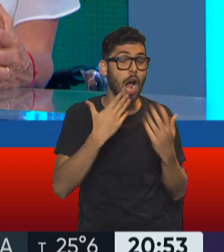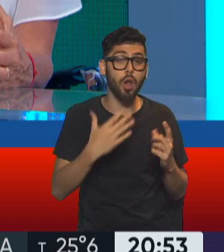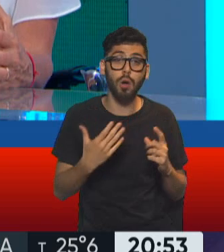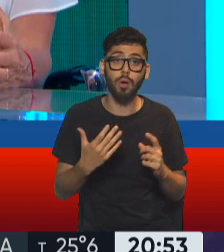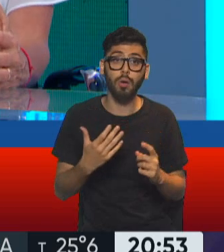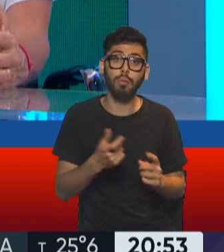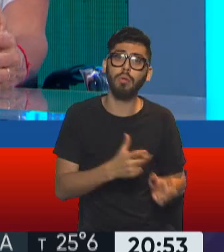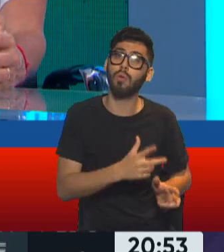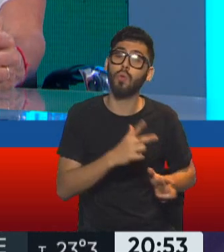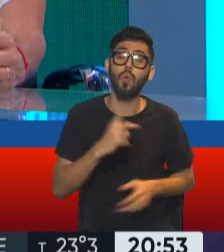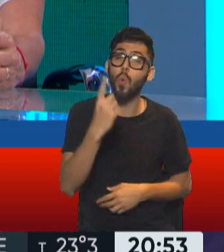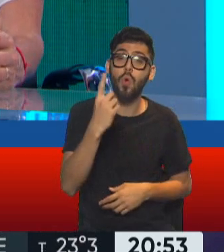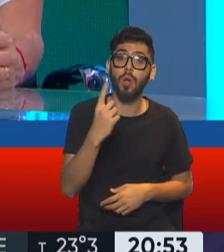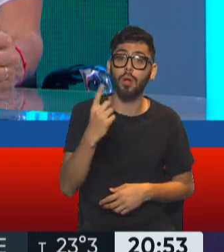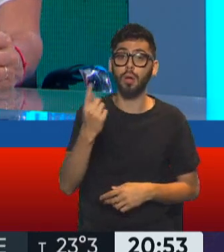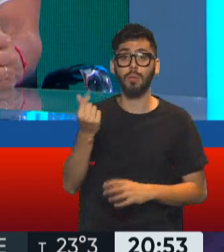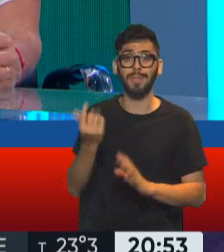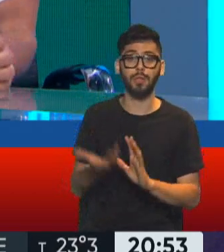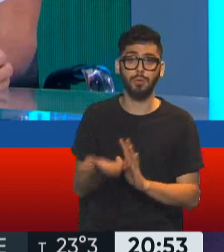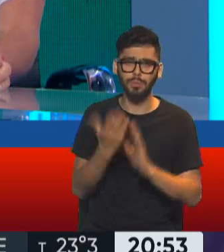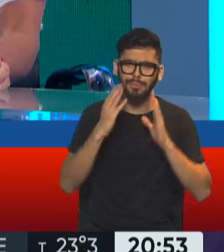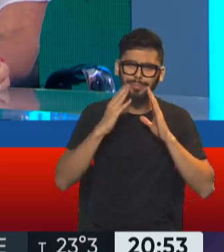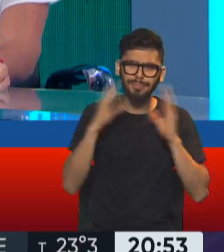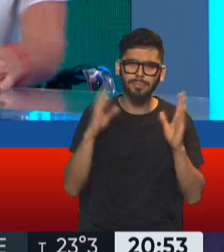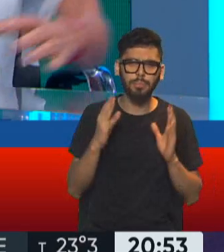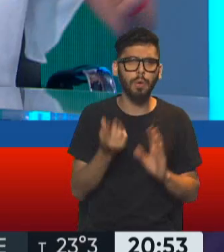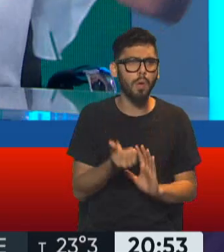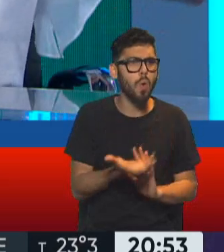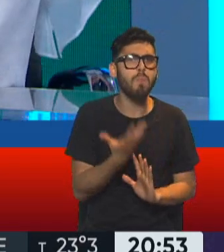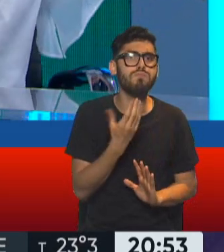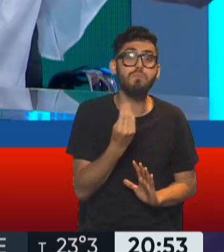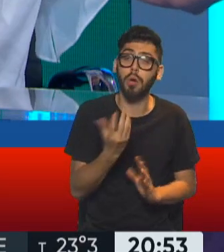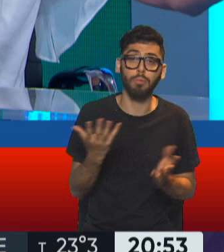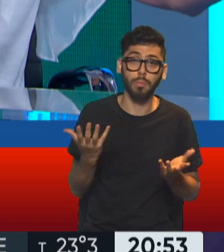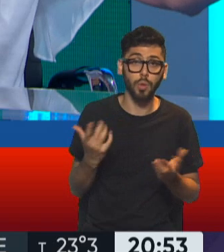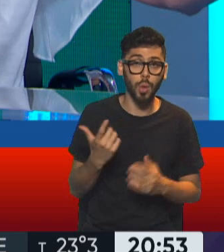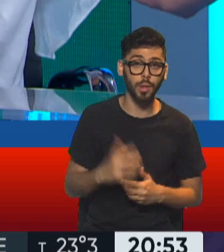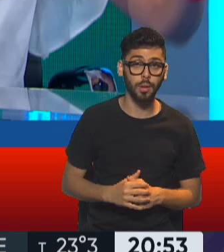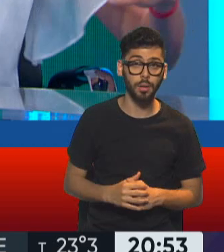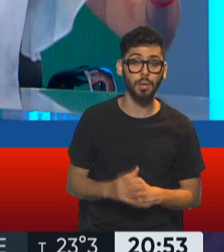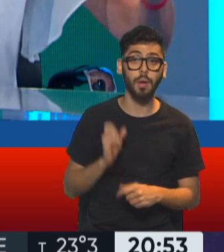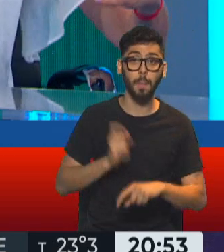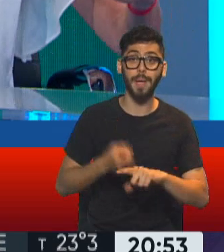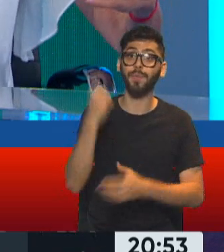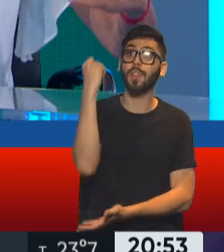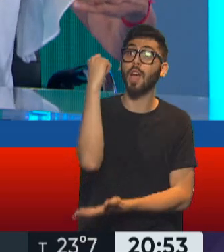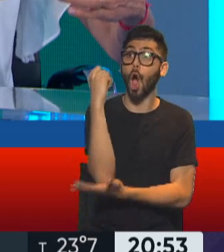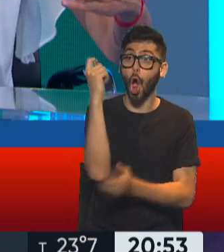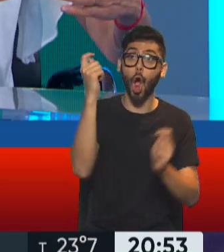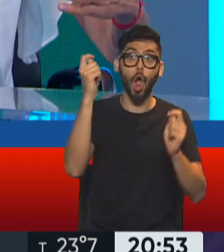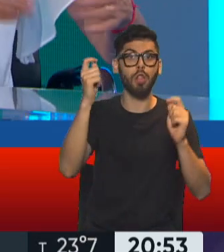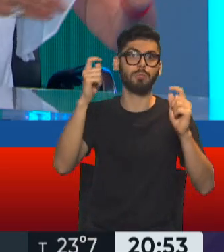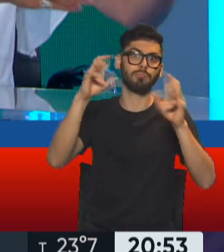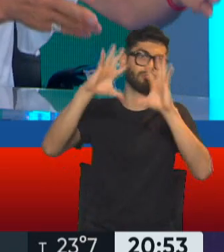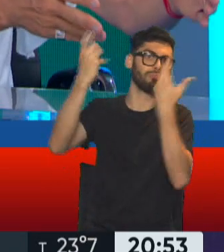que recibimos es aumento de precios desmedidos sin justificación alguna, con las variables macroeconómicas que pueden operar sobre